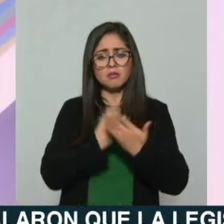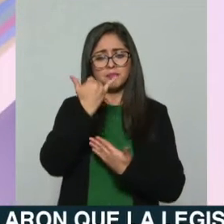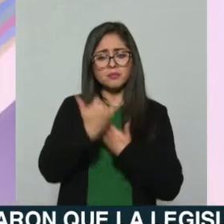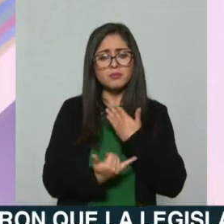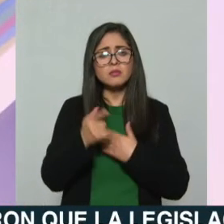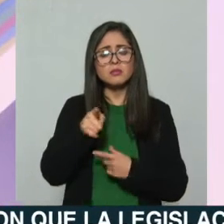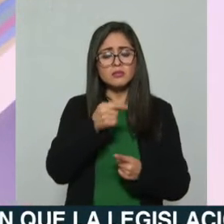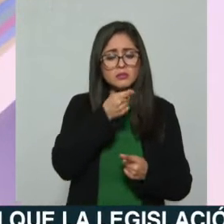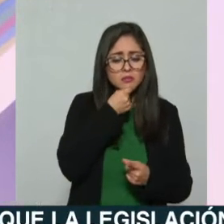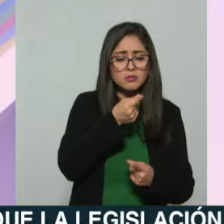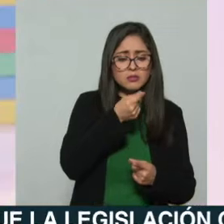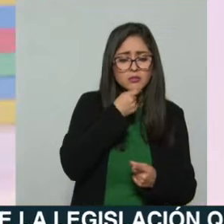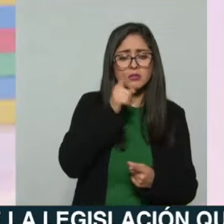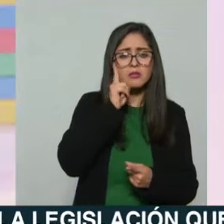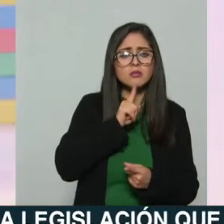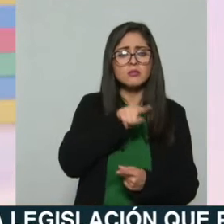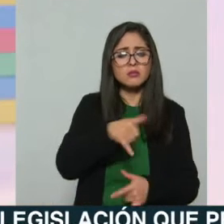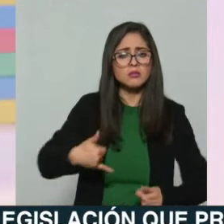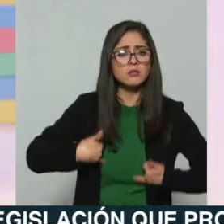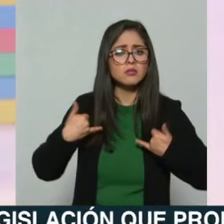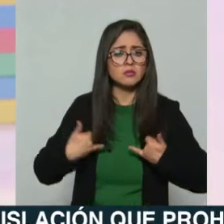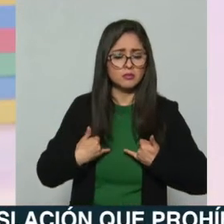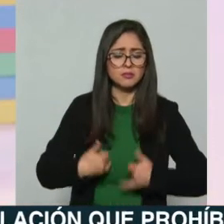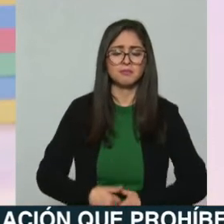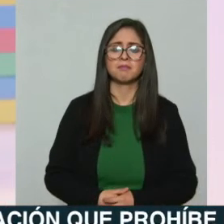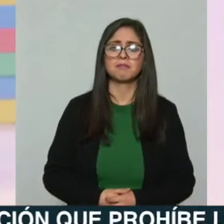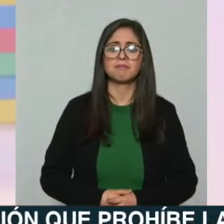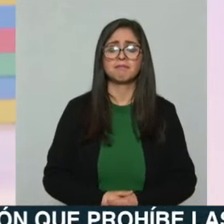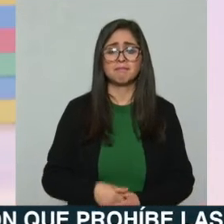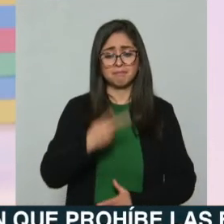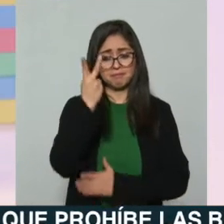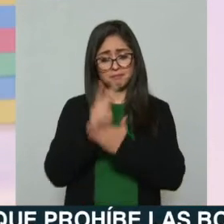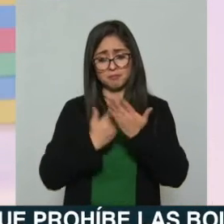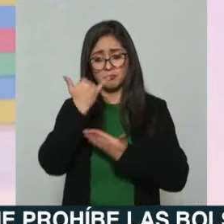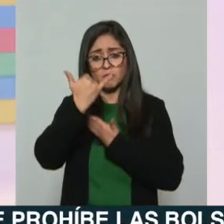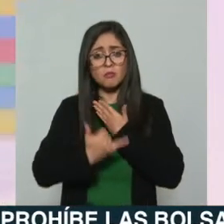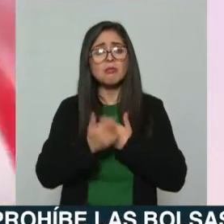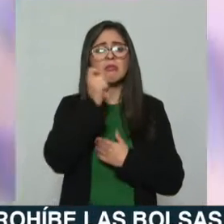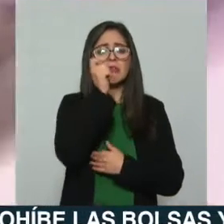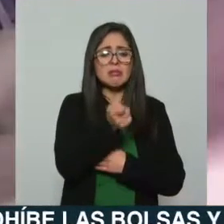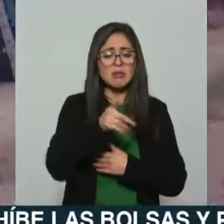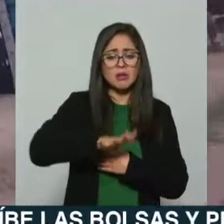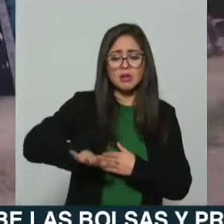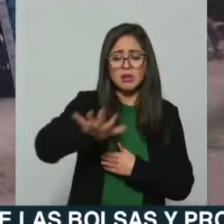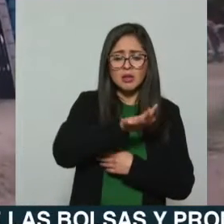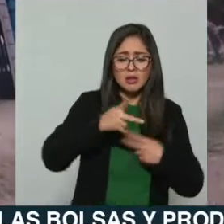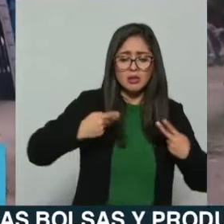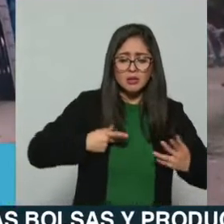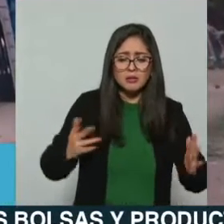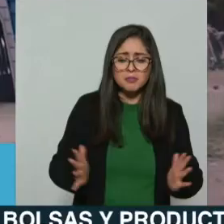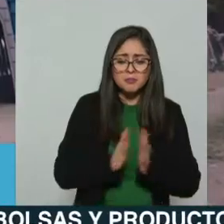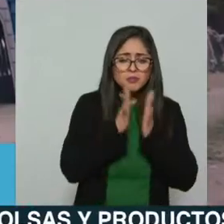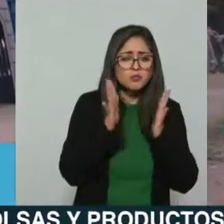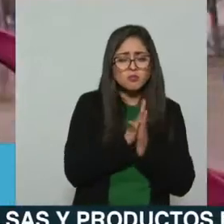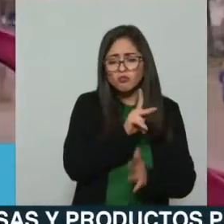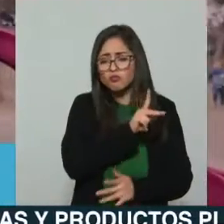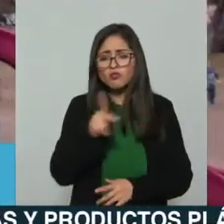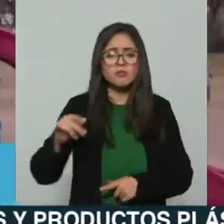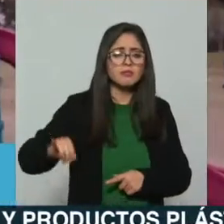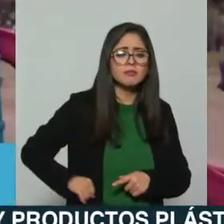por niñas o niños y adolescentes. Que eso habla de que todos estamos involucrados e interesados en la Ciudad de México, también pues niñas, adultos mayores, nos